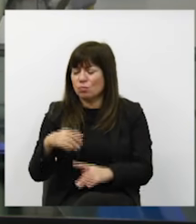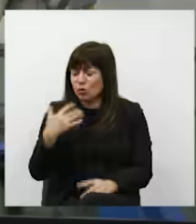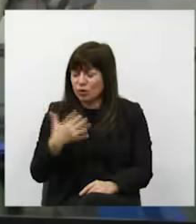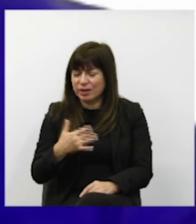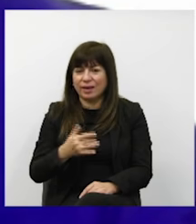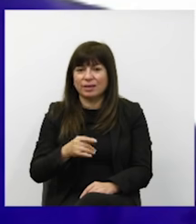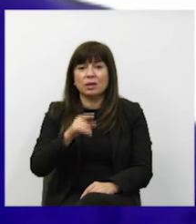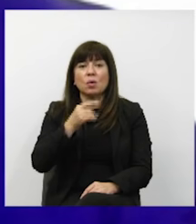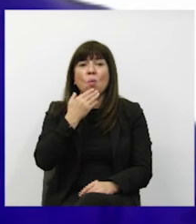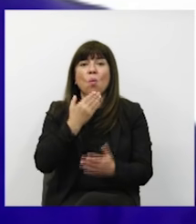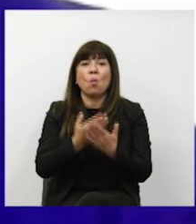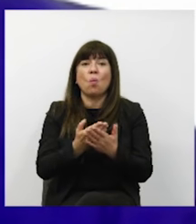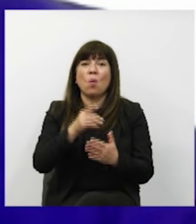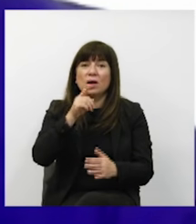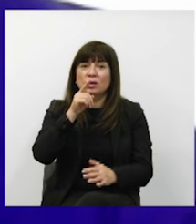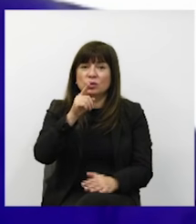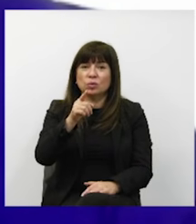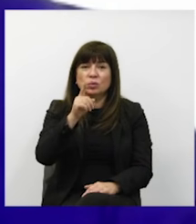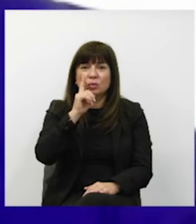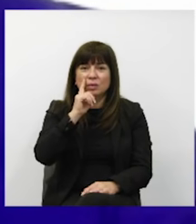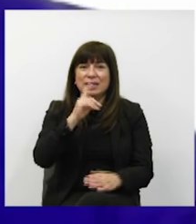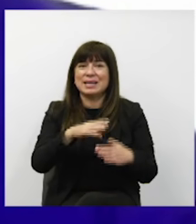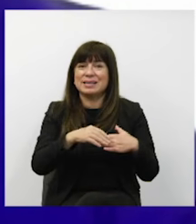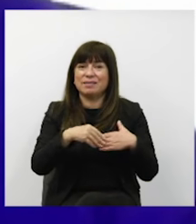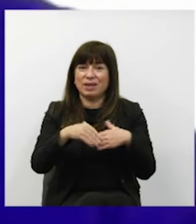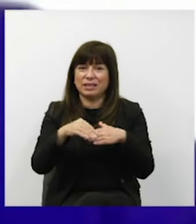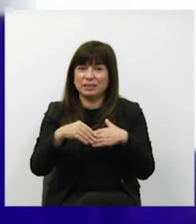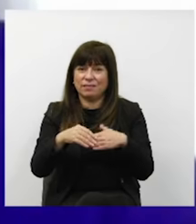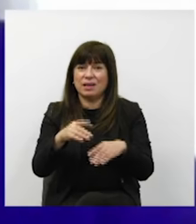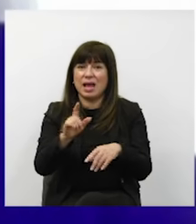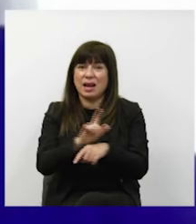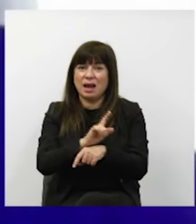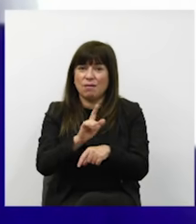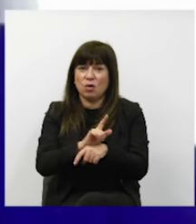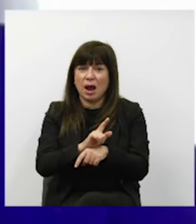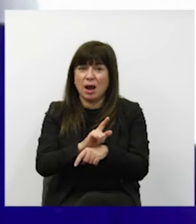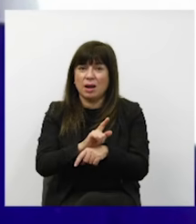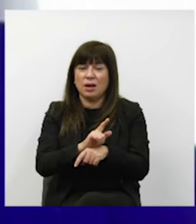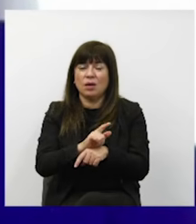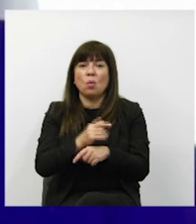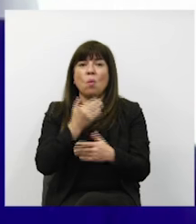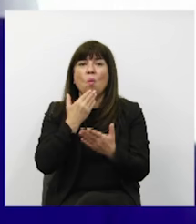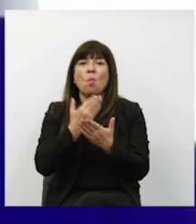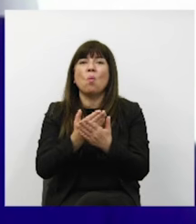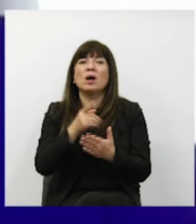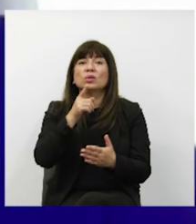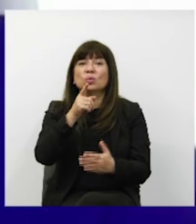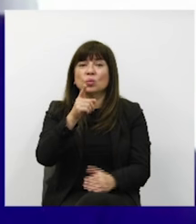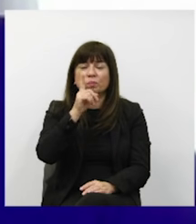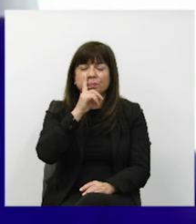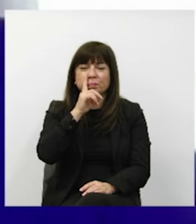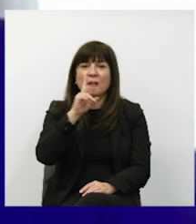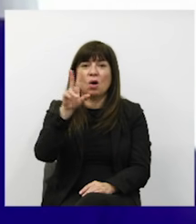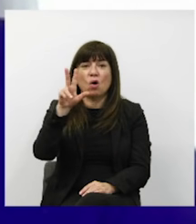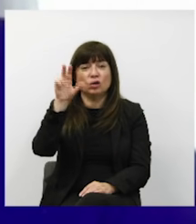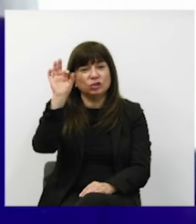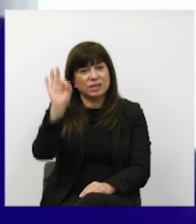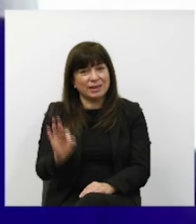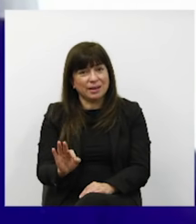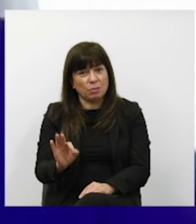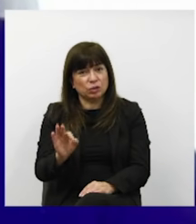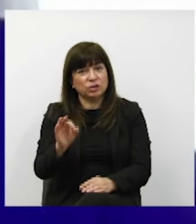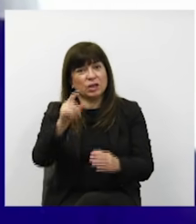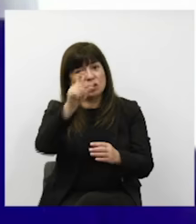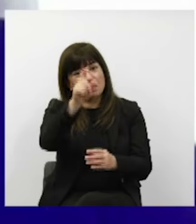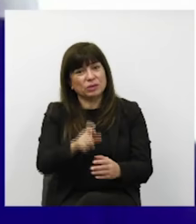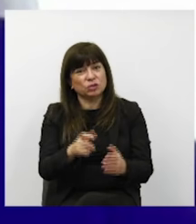tienes necesidad de flexibilidad laboral, sí, pero cuando tú tienes que el 80% de los